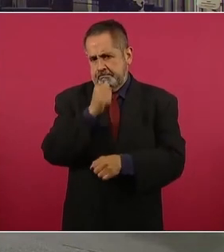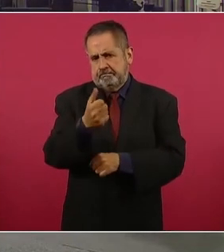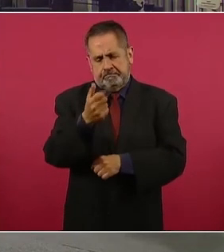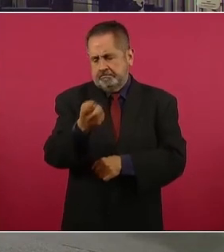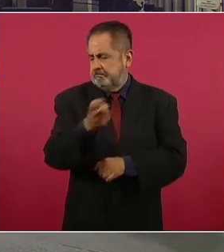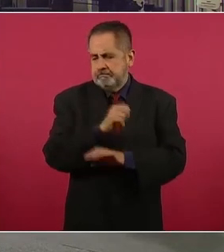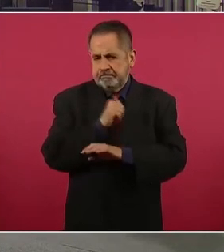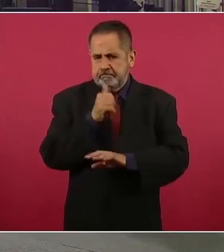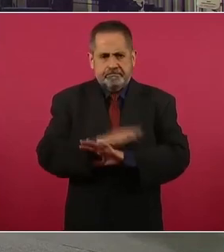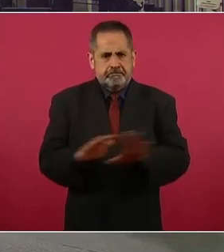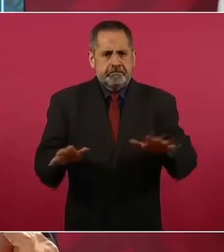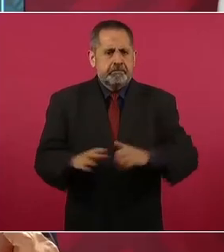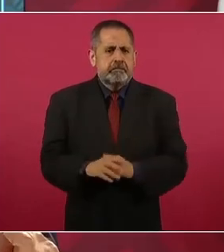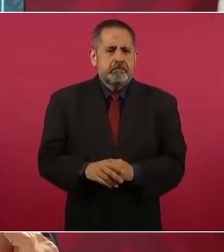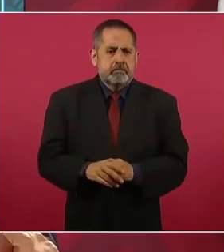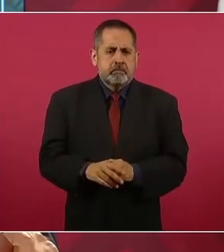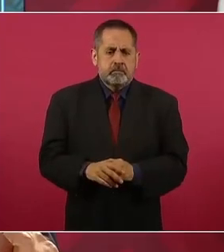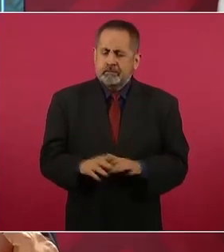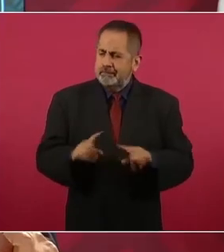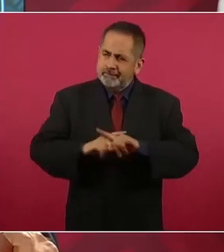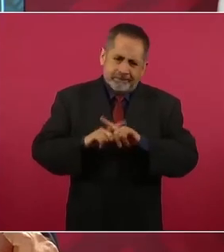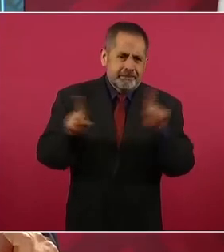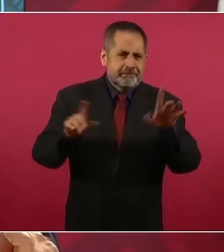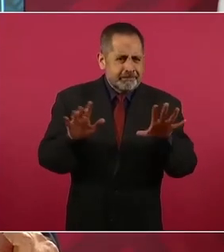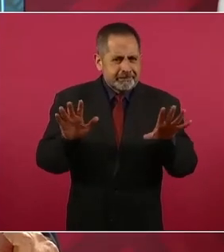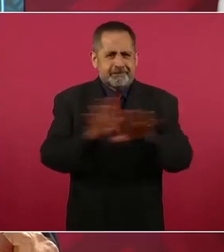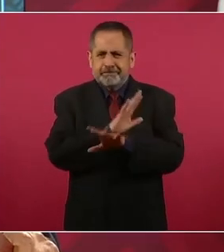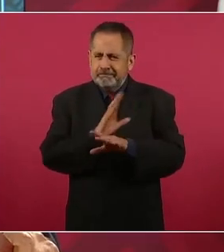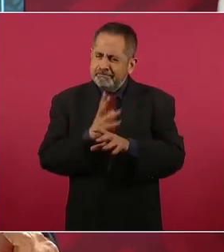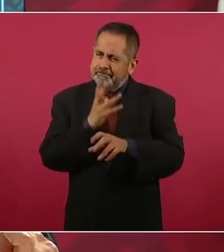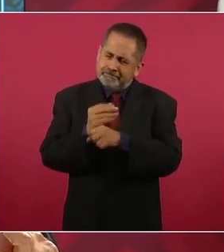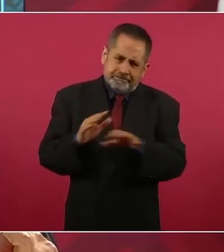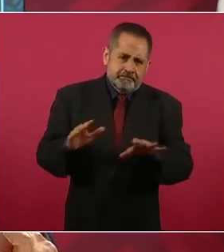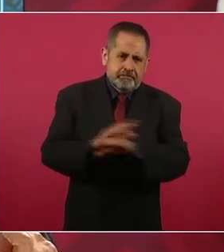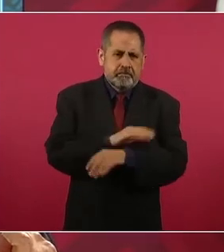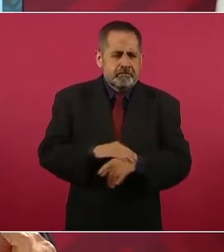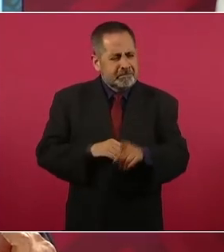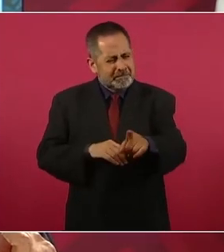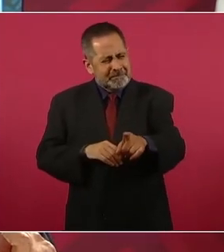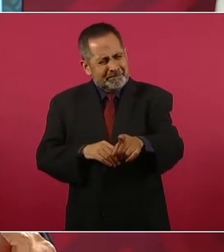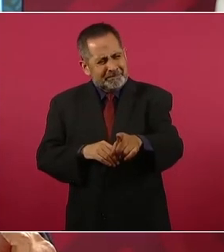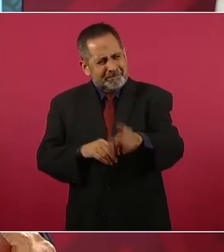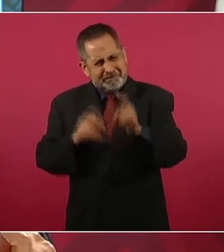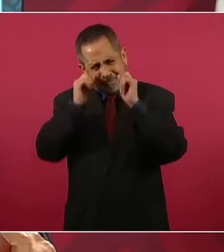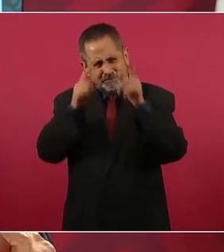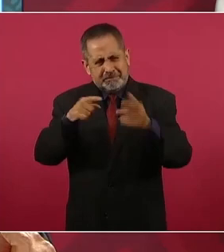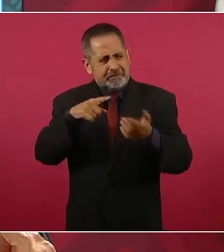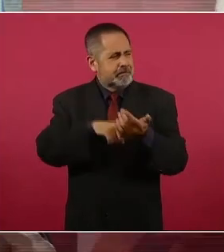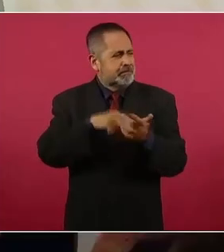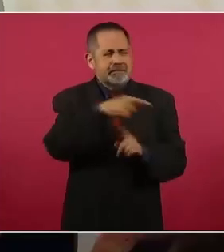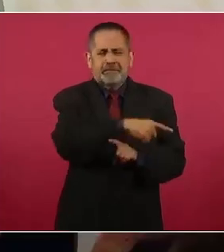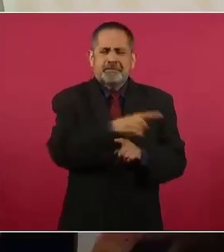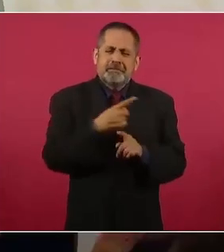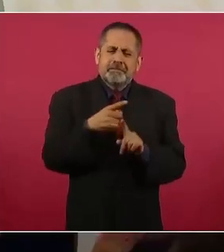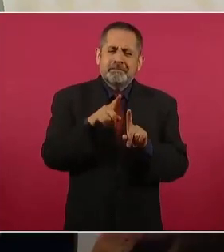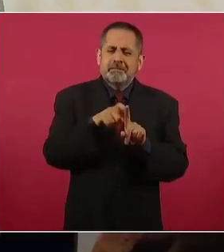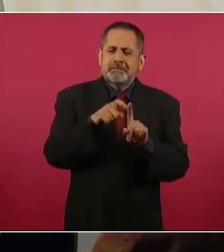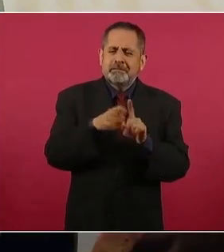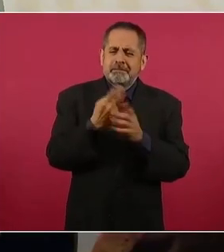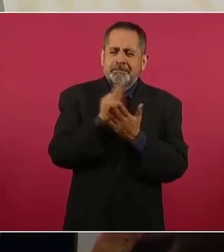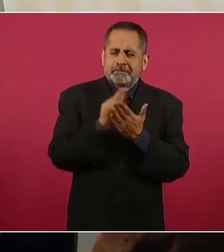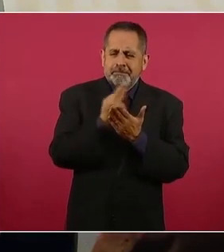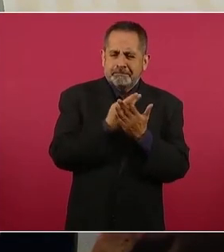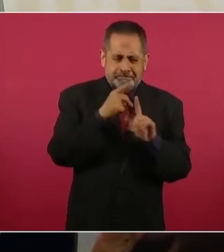Ya es una nueva realidad. Estamos en un proceso de transformación. Me llamó mucho la atención una caricatura y un